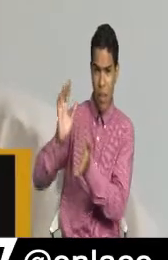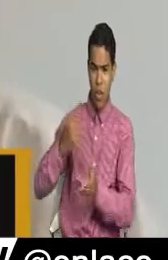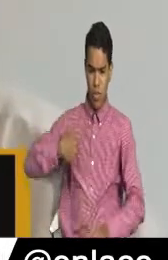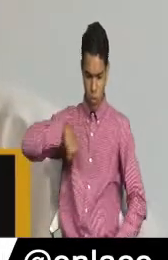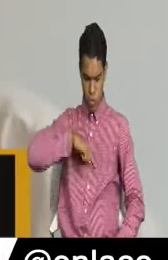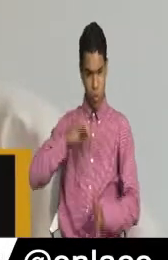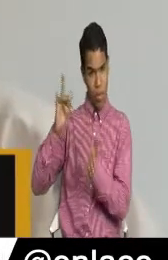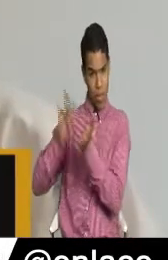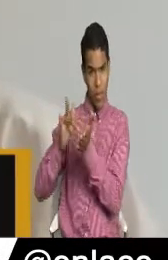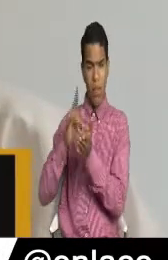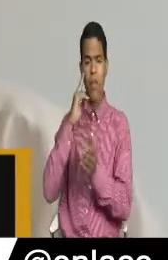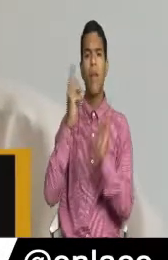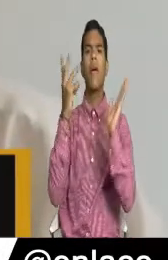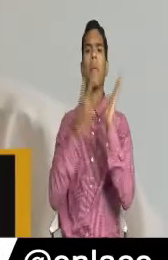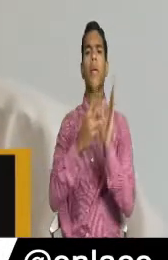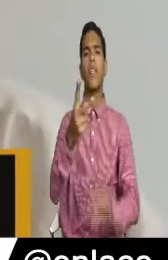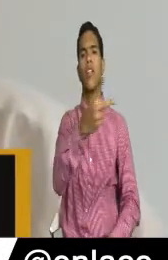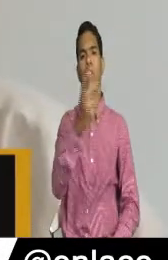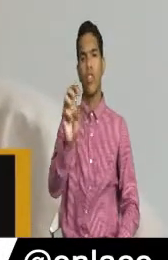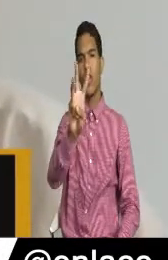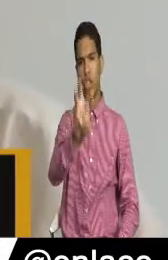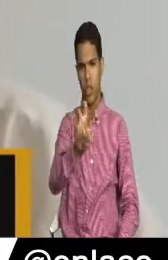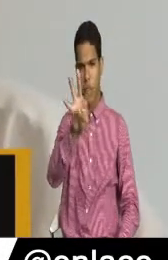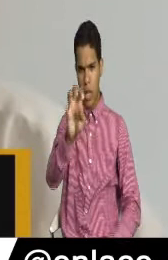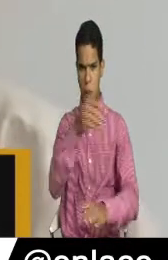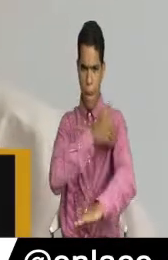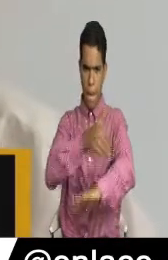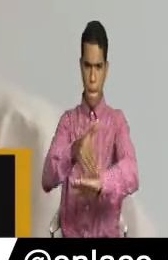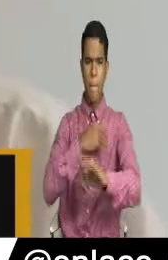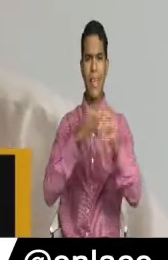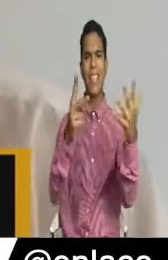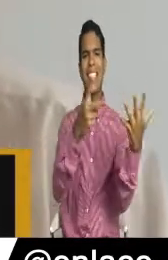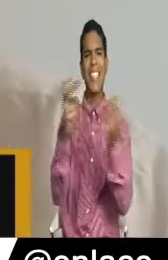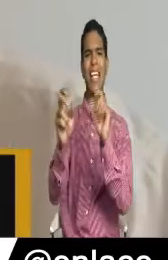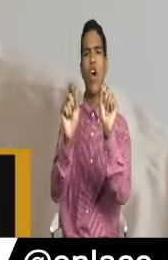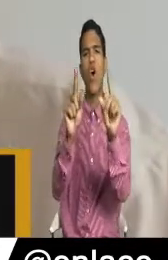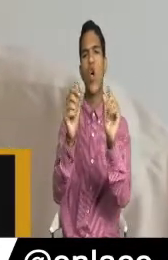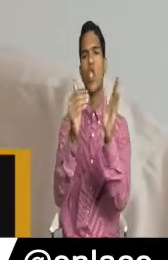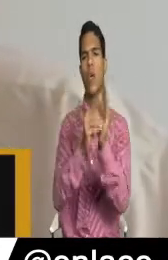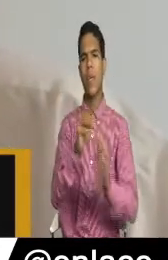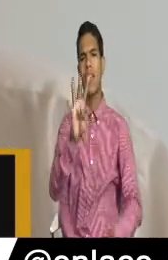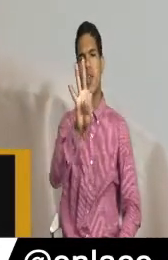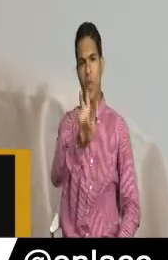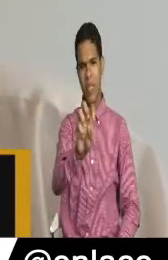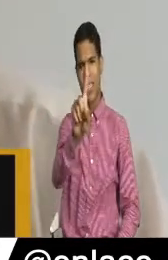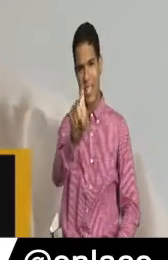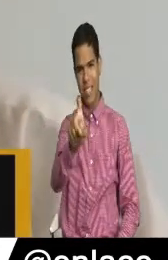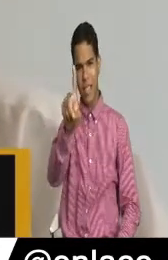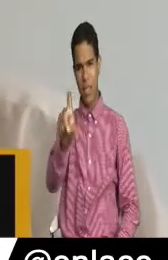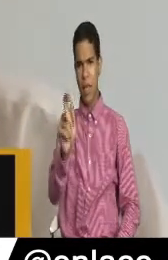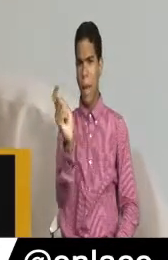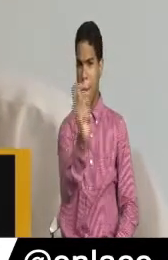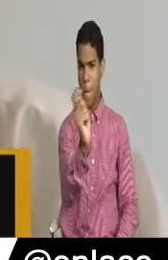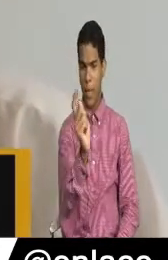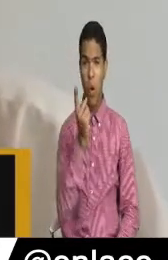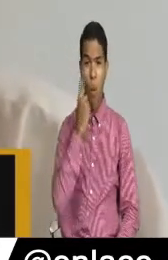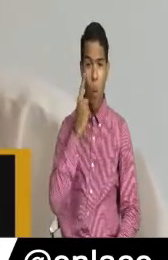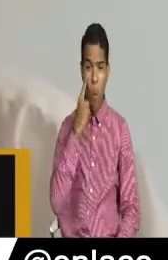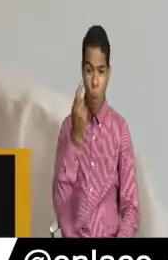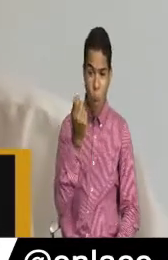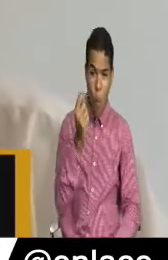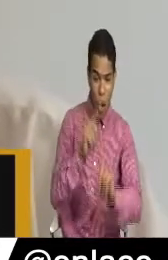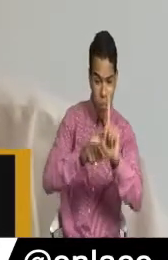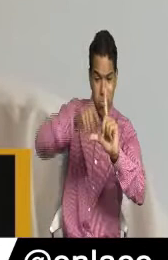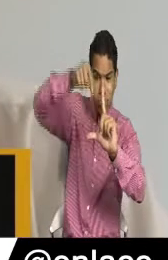de 3.289 millones 711.966 pesos. Estas cifras hacen